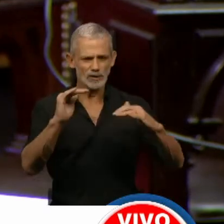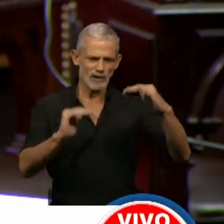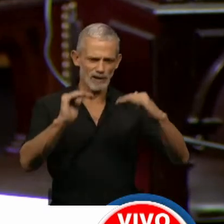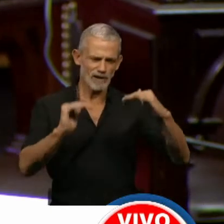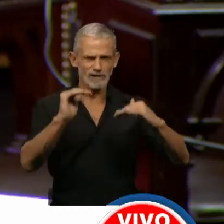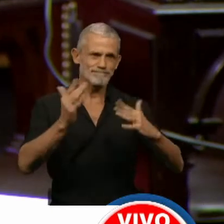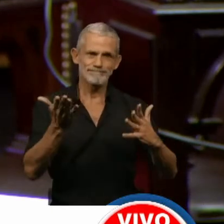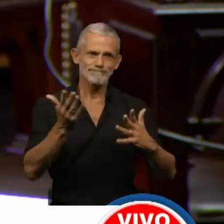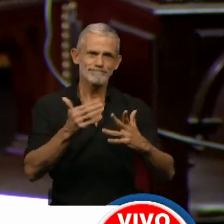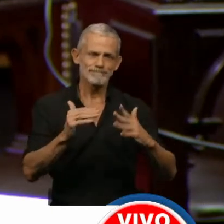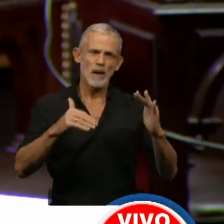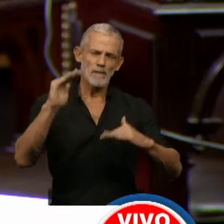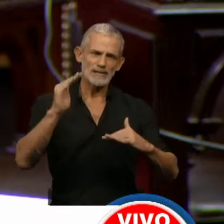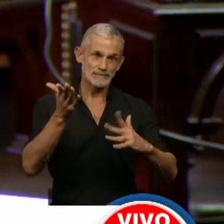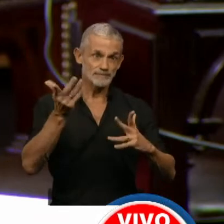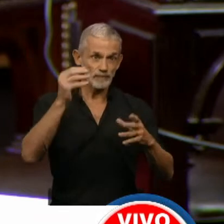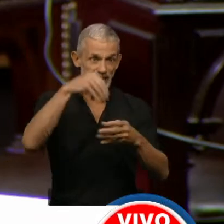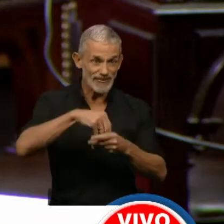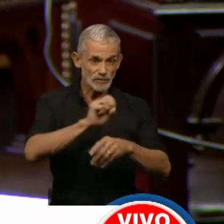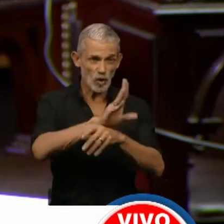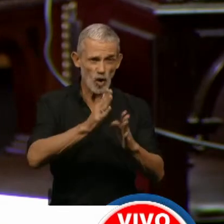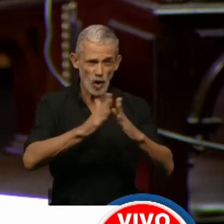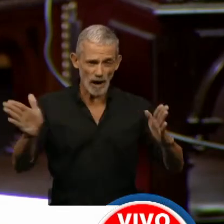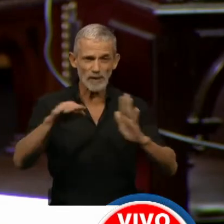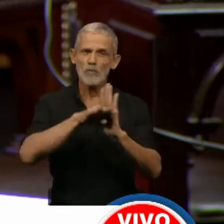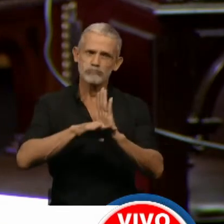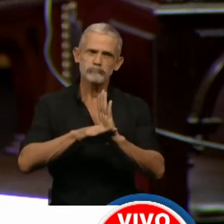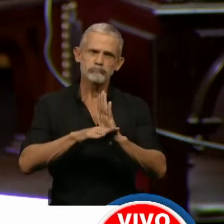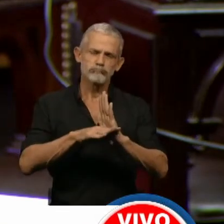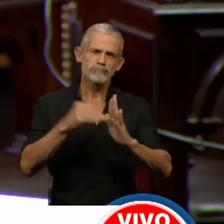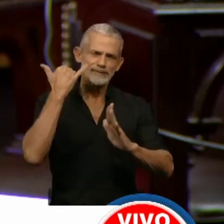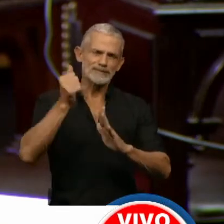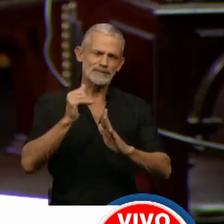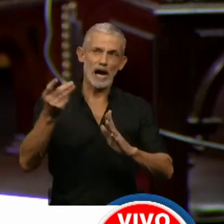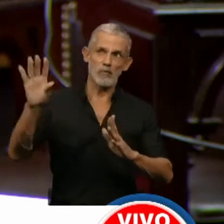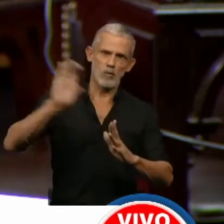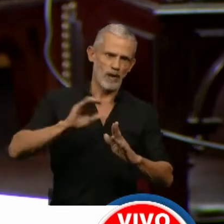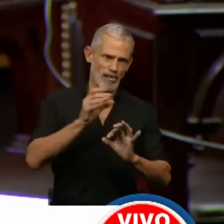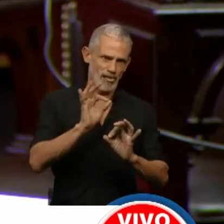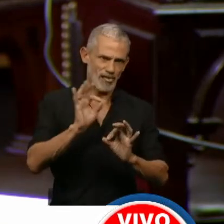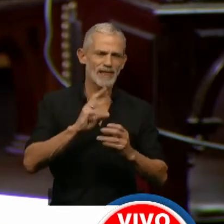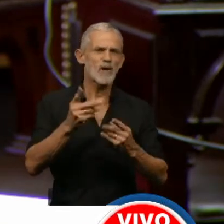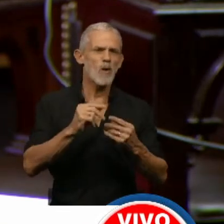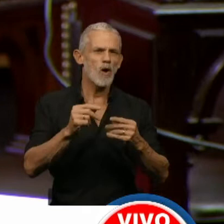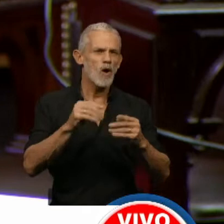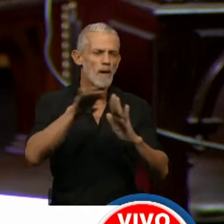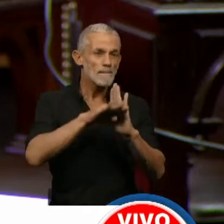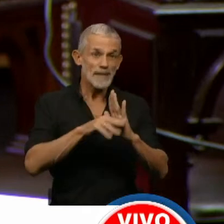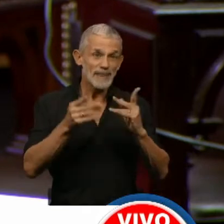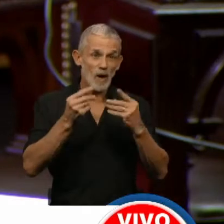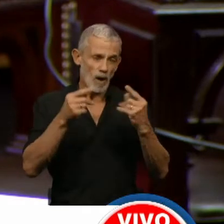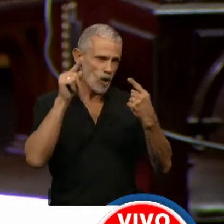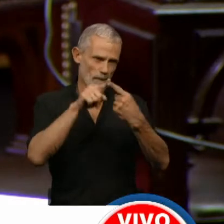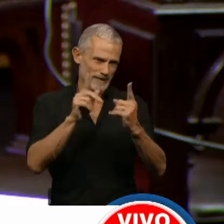las medidas que fueron dentro de la pandemia y en un país en crisis sin financiamiento externo, fueron orientadas en el